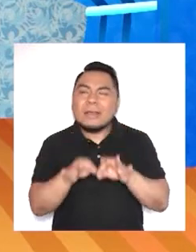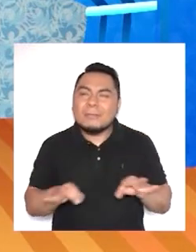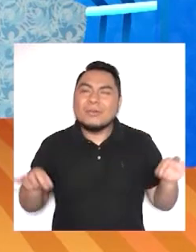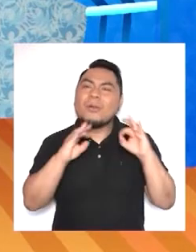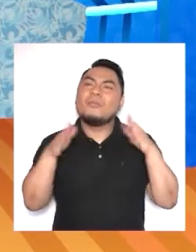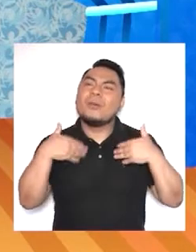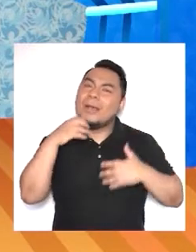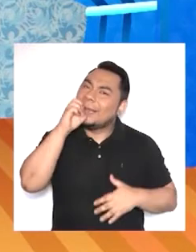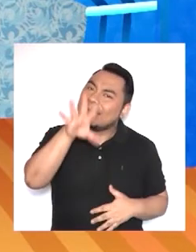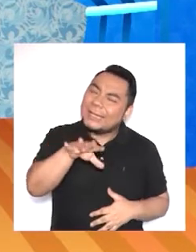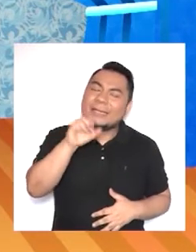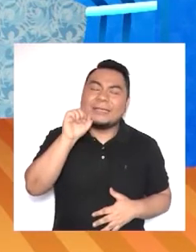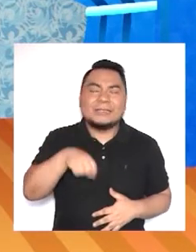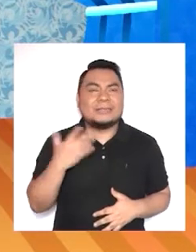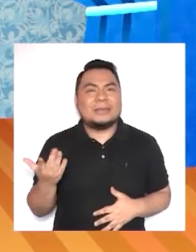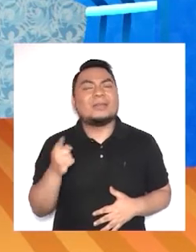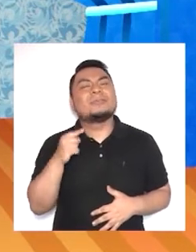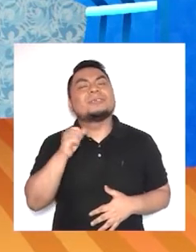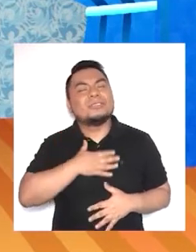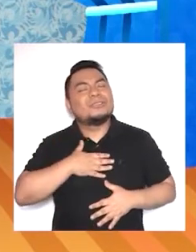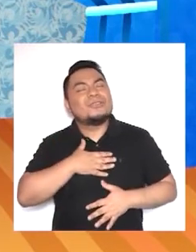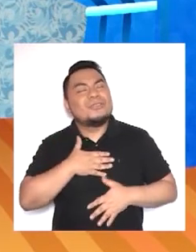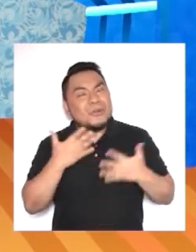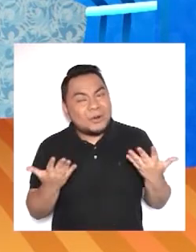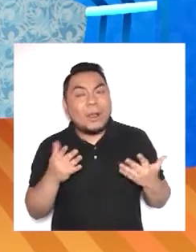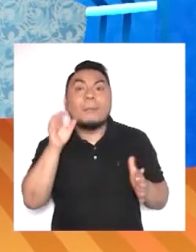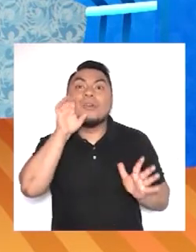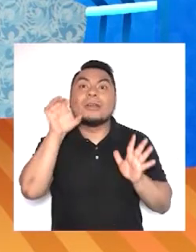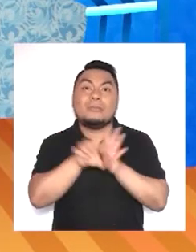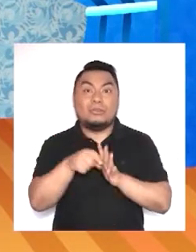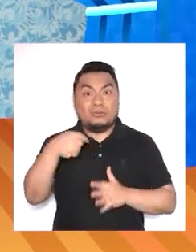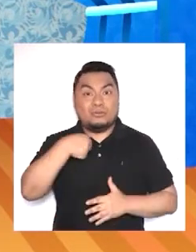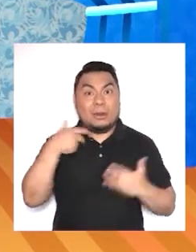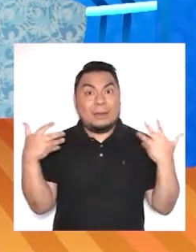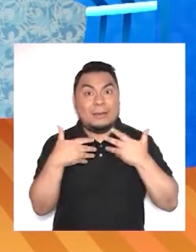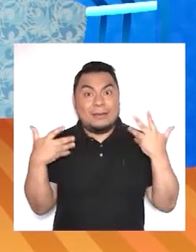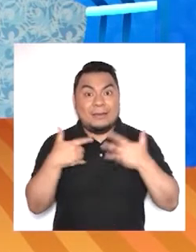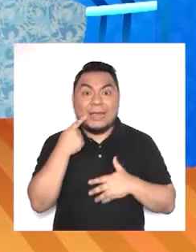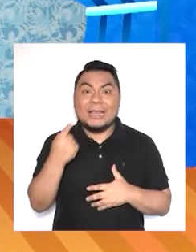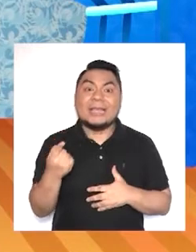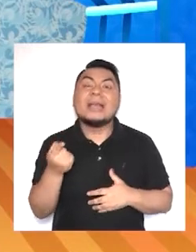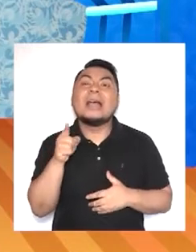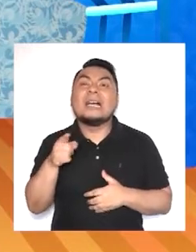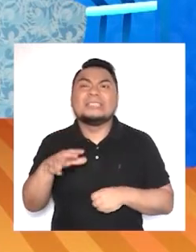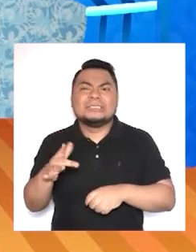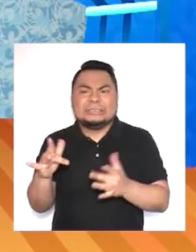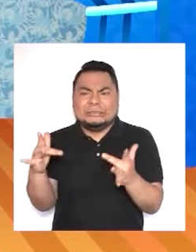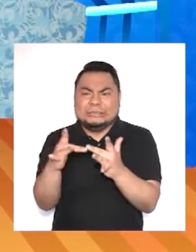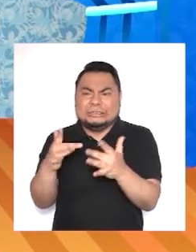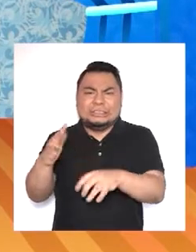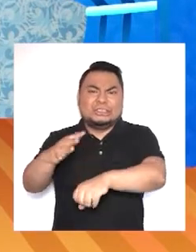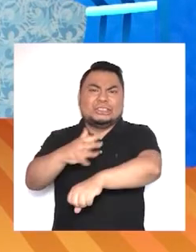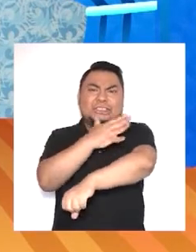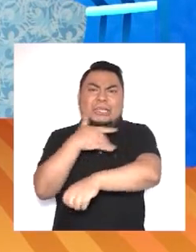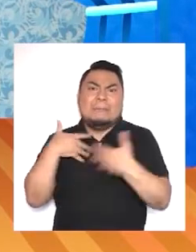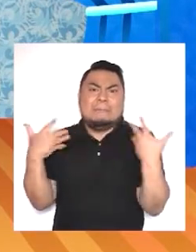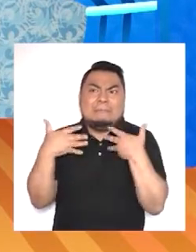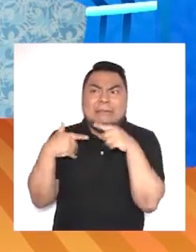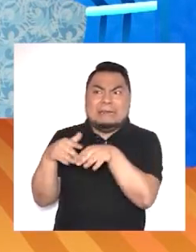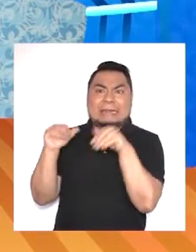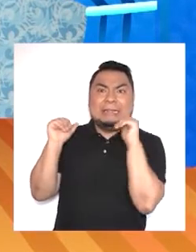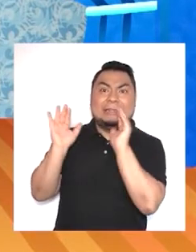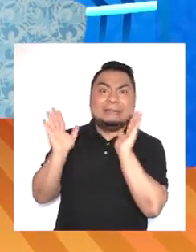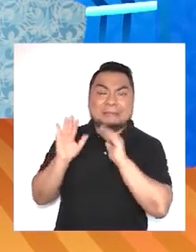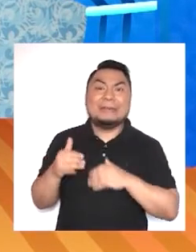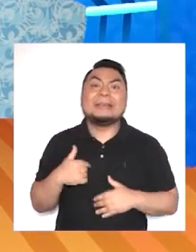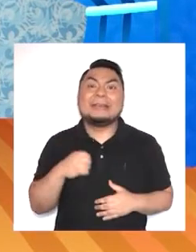poder decirlo sin avergonzarnos. Por ejemplo, yo le tengo miedo a la electricidad. ¡Ay, ay, ay, ay, ay! Ay,